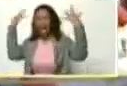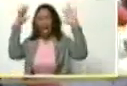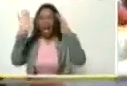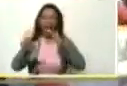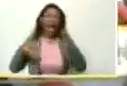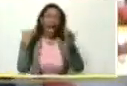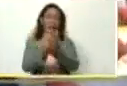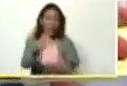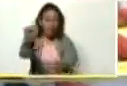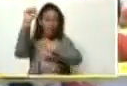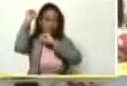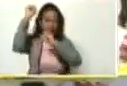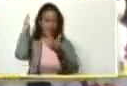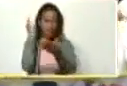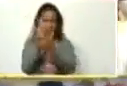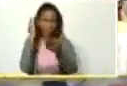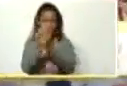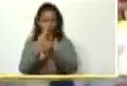¡Hasta la victoria siempre!